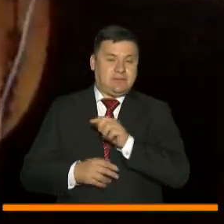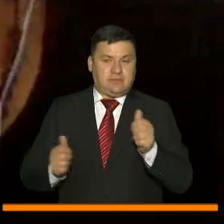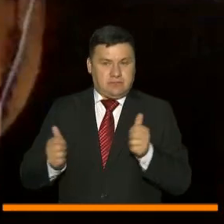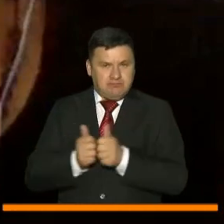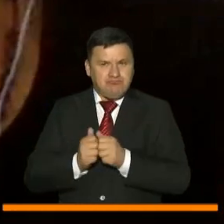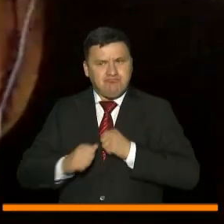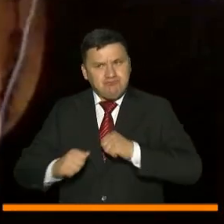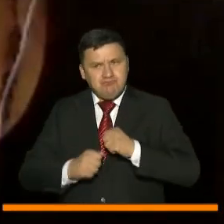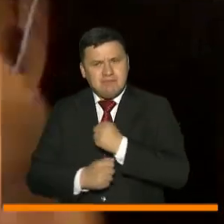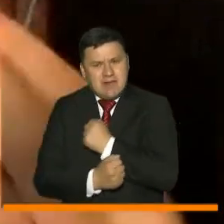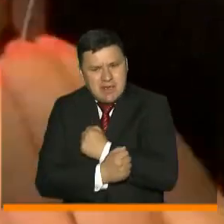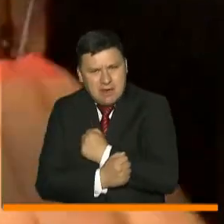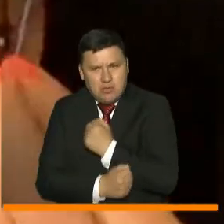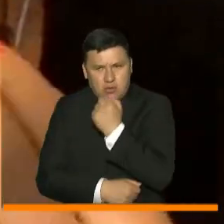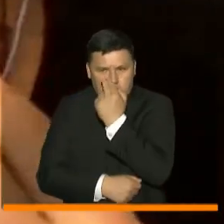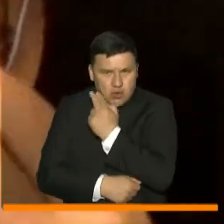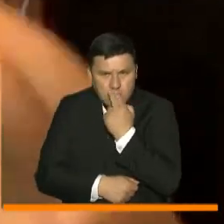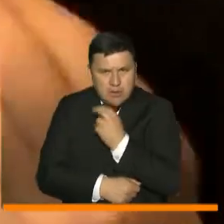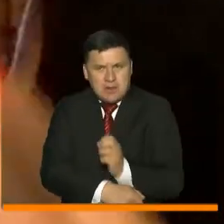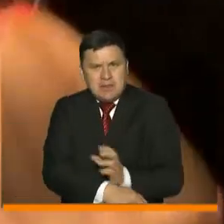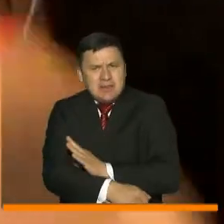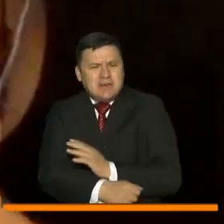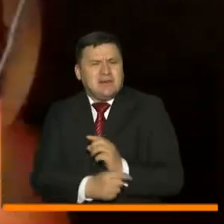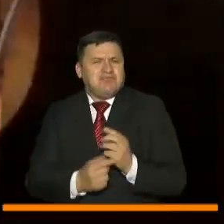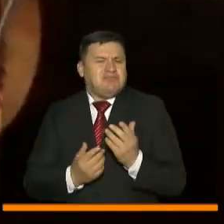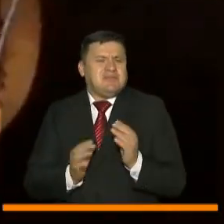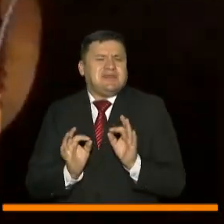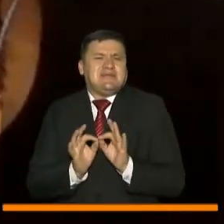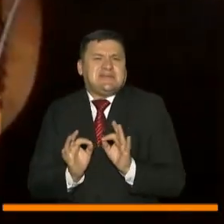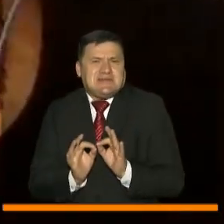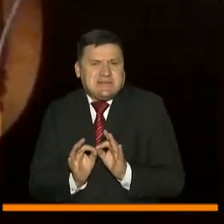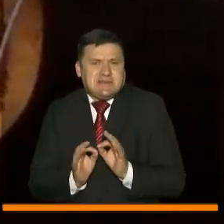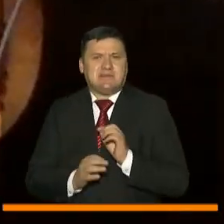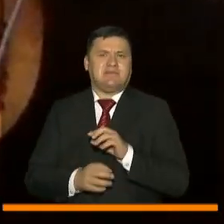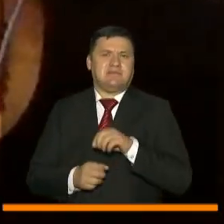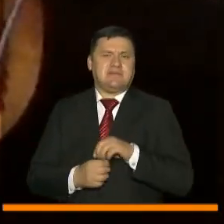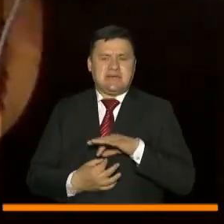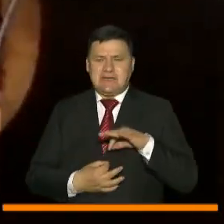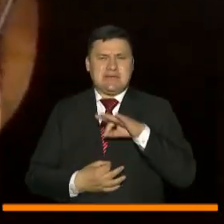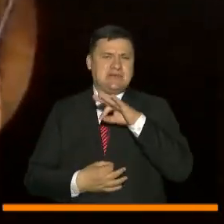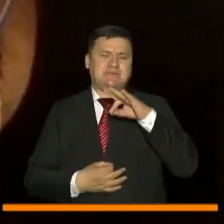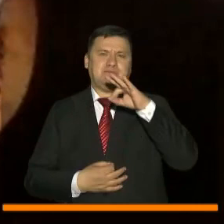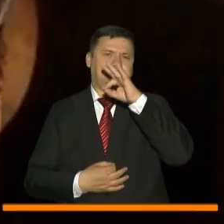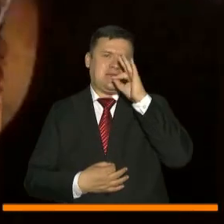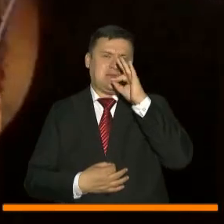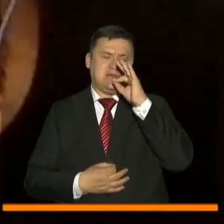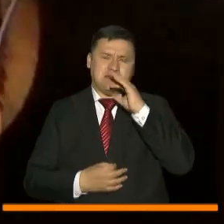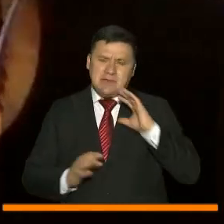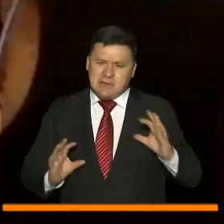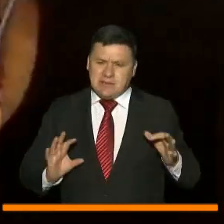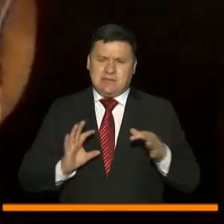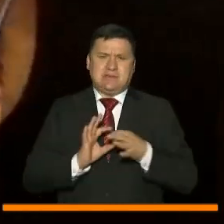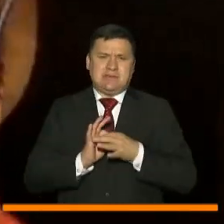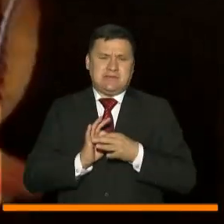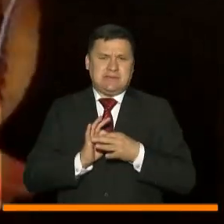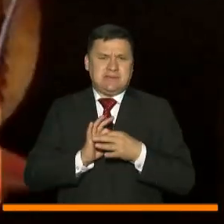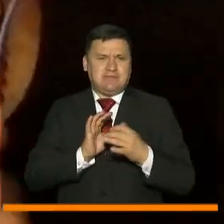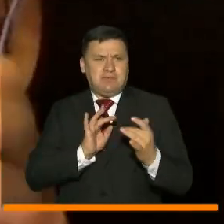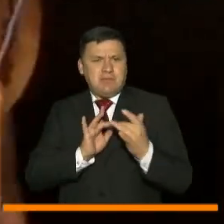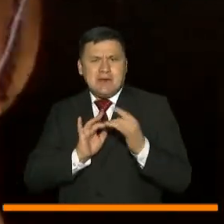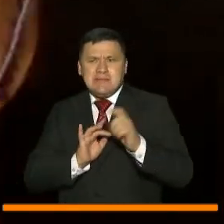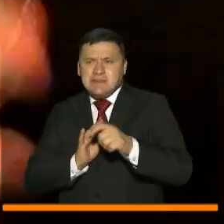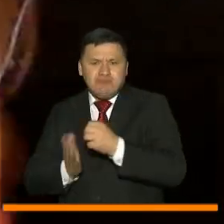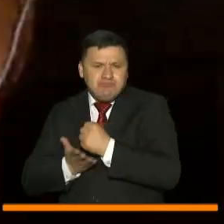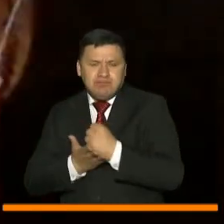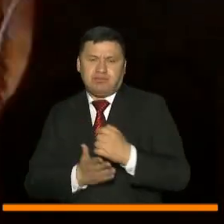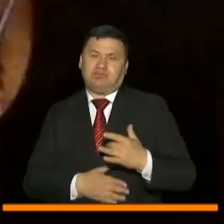con compromiso, con sencillez, con espíritu y alma este país, conectándose con los que más lo necesitan, pues